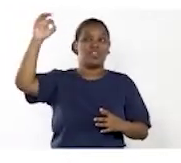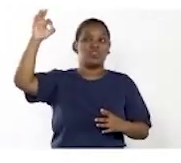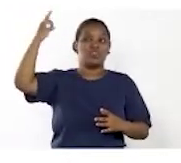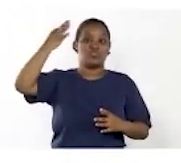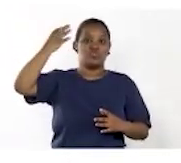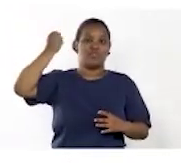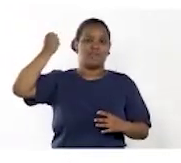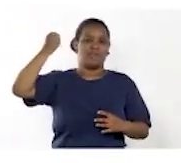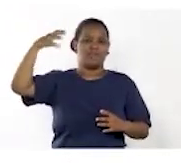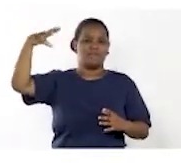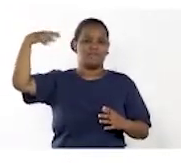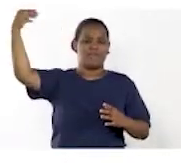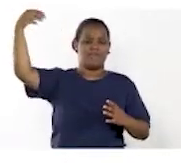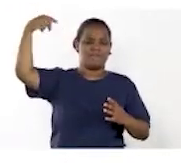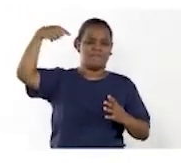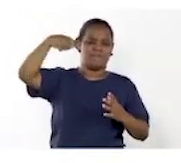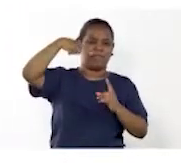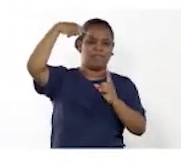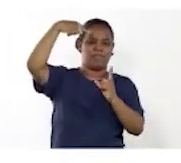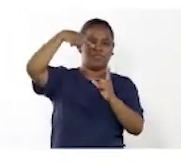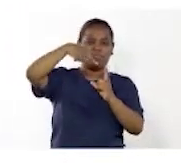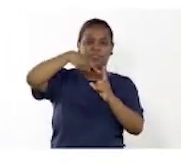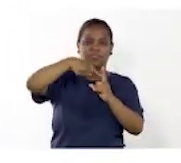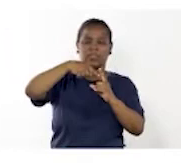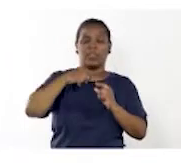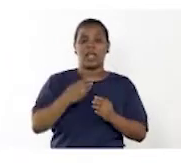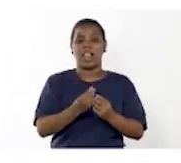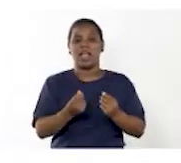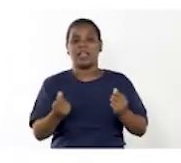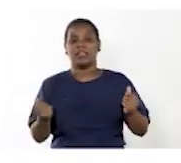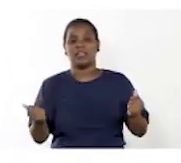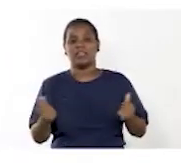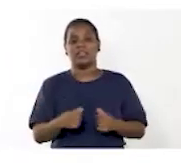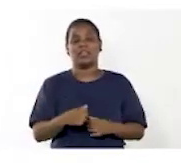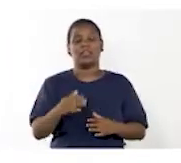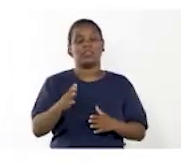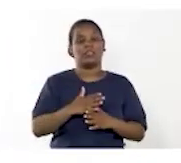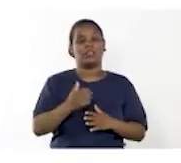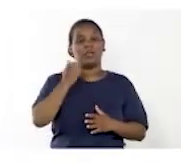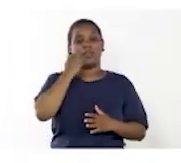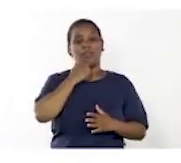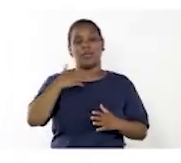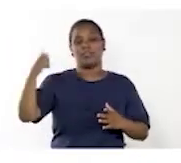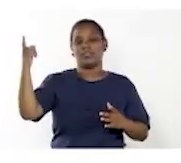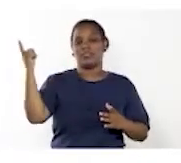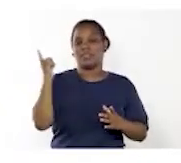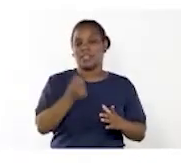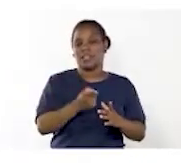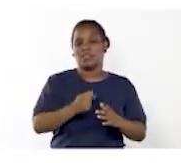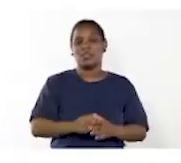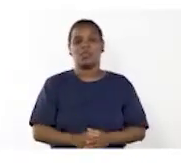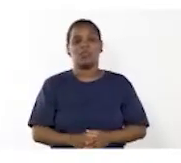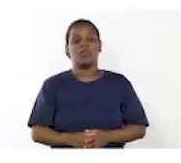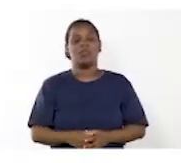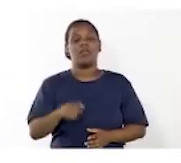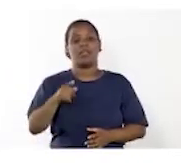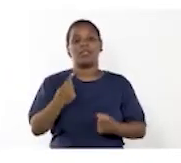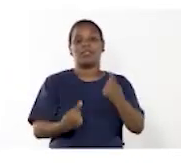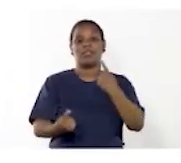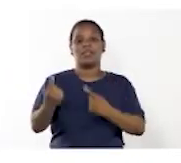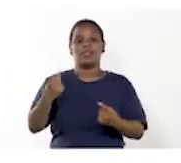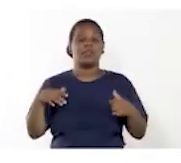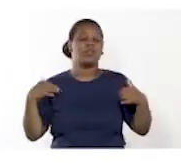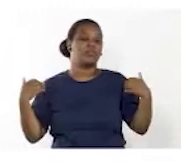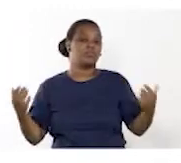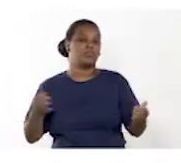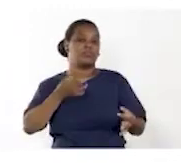llegan perpendicularmente. Perpendicularmente significa más directo. Y bueno, ese elemento que implica